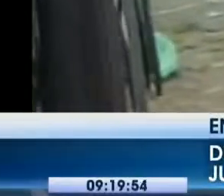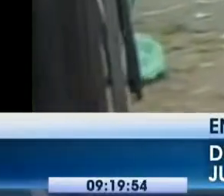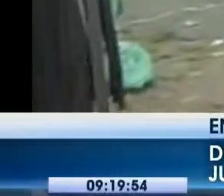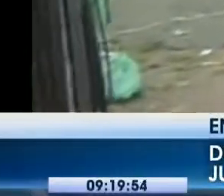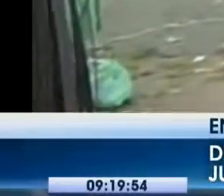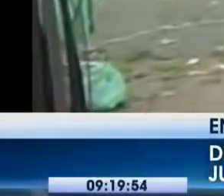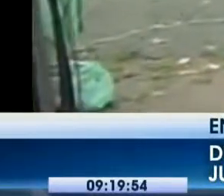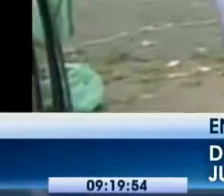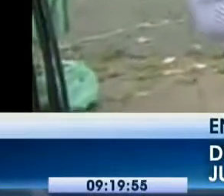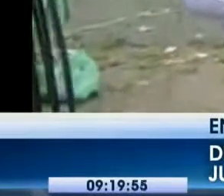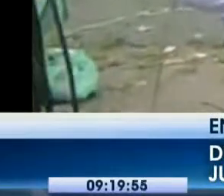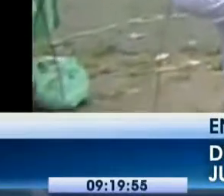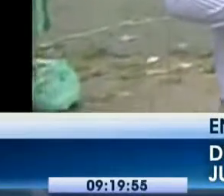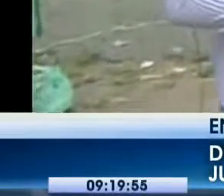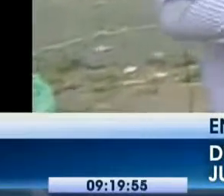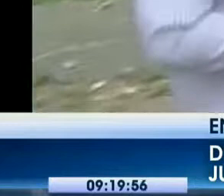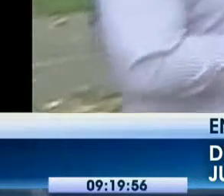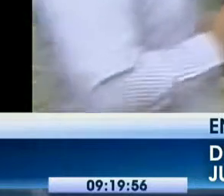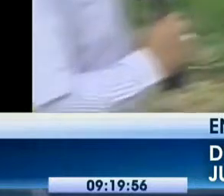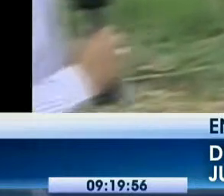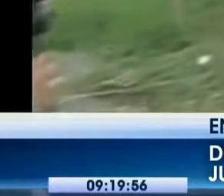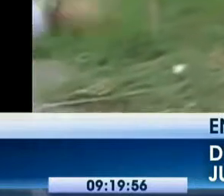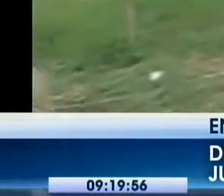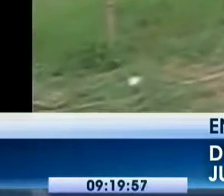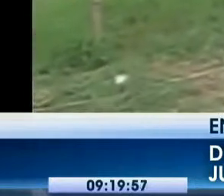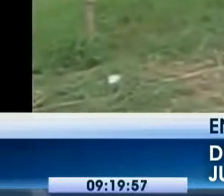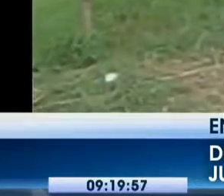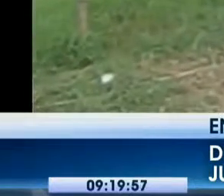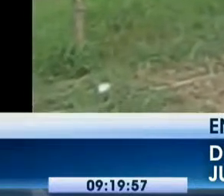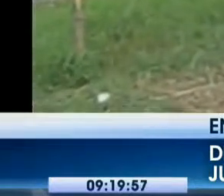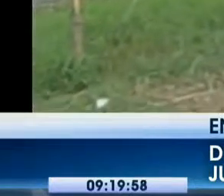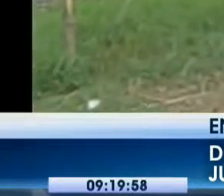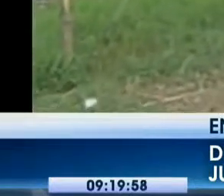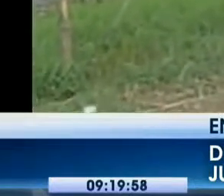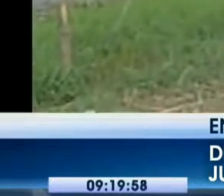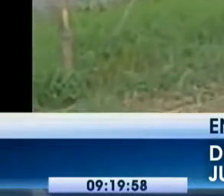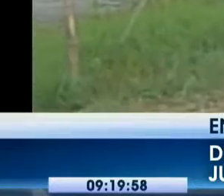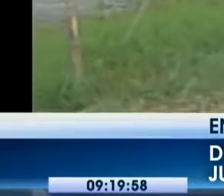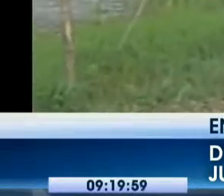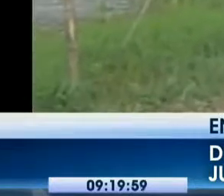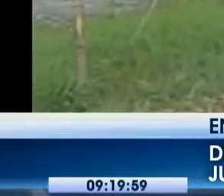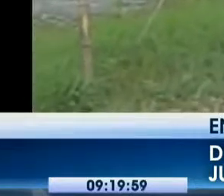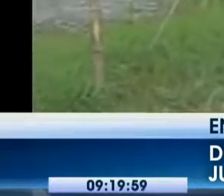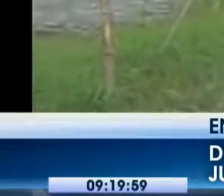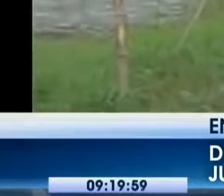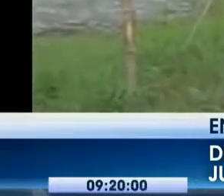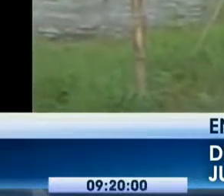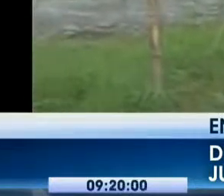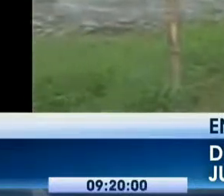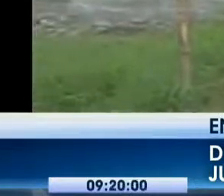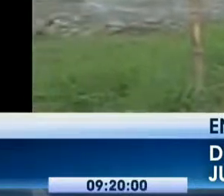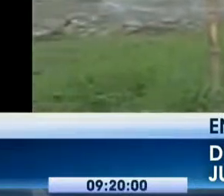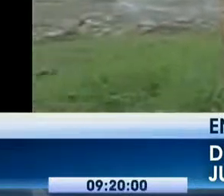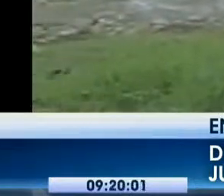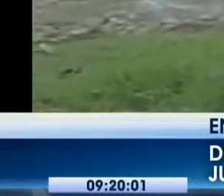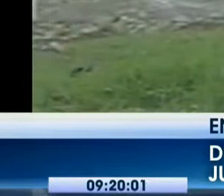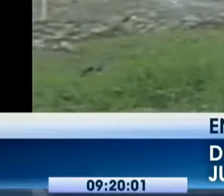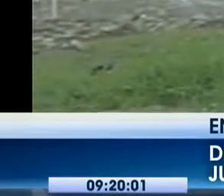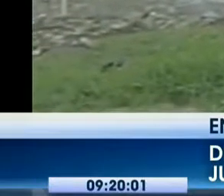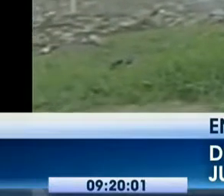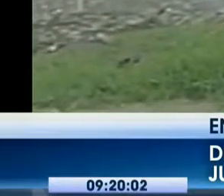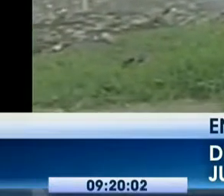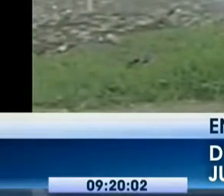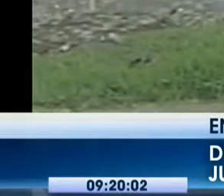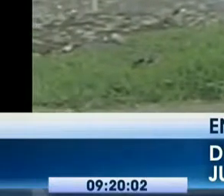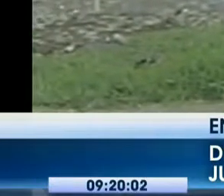la vía Durán-Tambo, la avenida Nicolás Lapenti. Aquí se ubican estos comerciantes que, según la disposición de un comisario de policía, tienen que desalojar